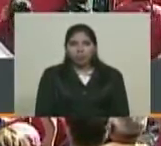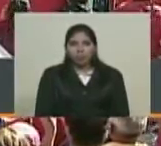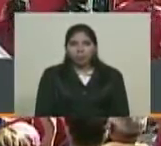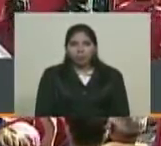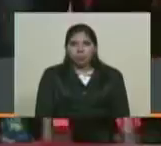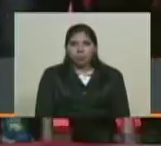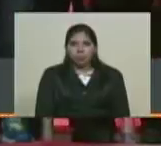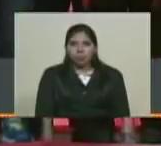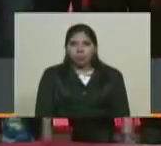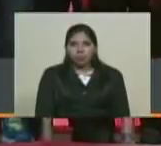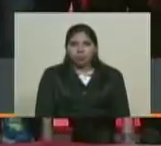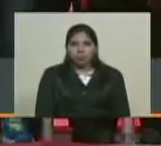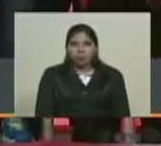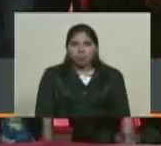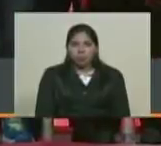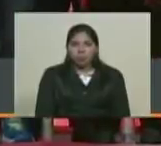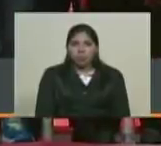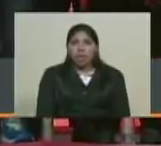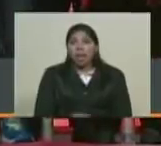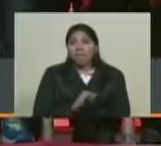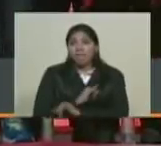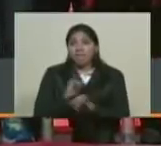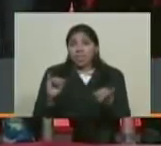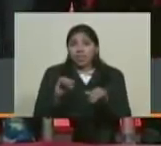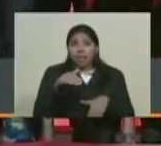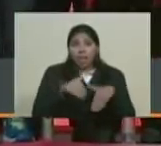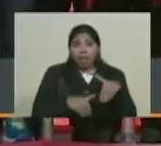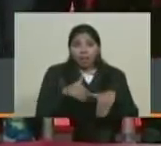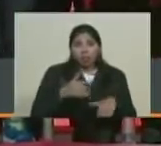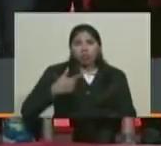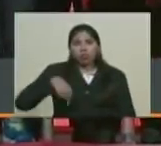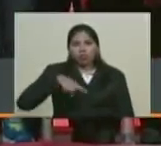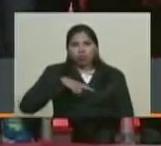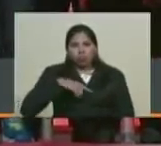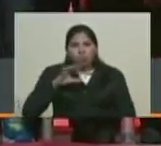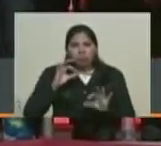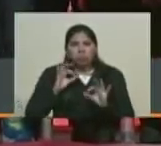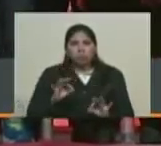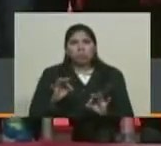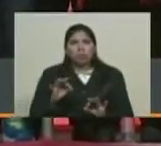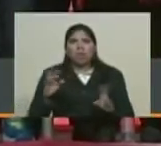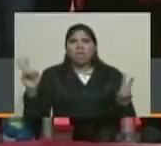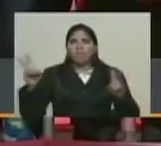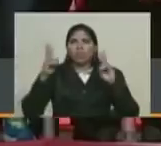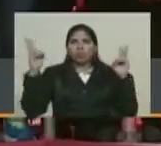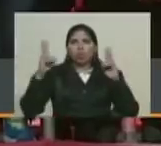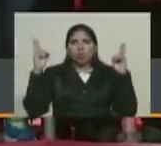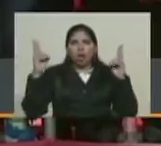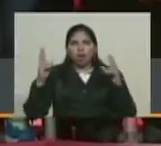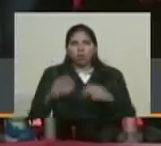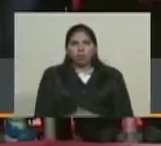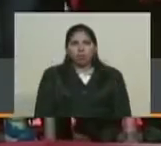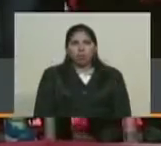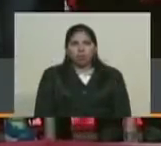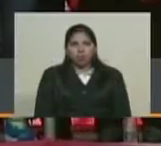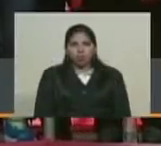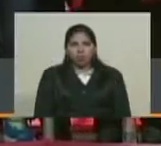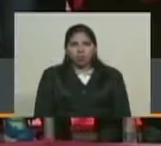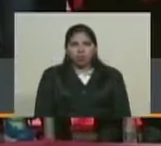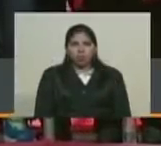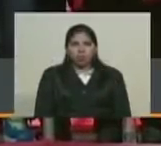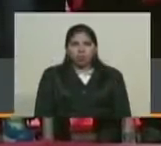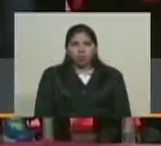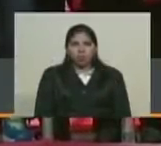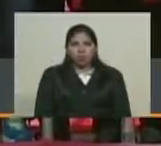saliendo de estas elecciones con una gran victoria del pueblo. Te lo digo a ti, muchacha, a ti, juventud, a ti,